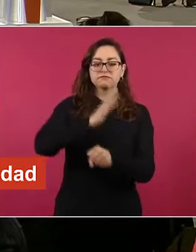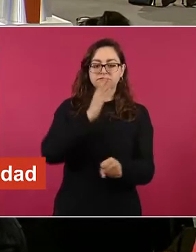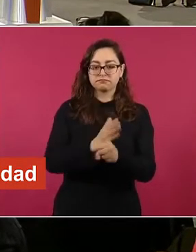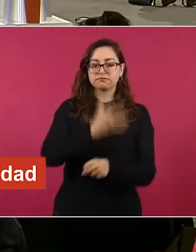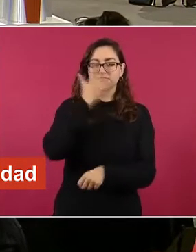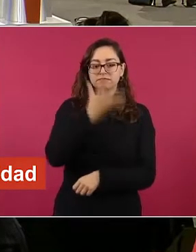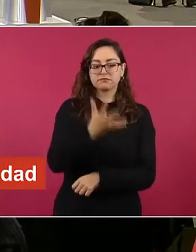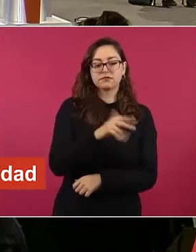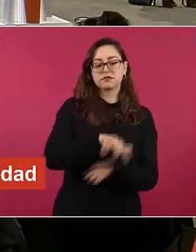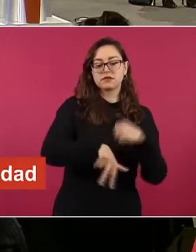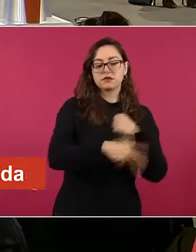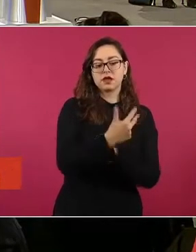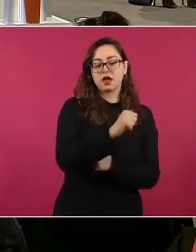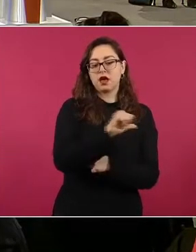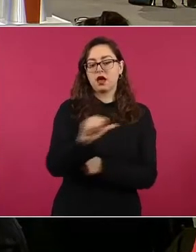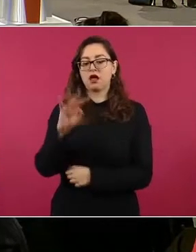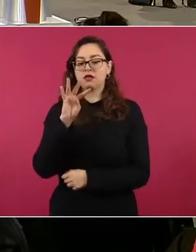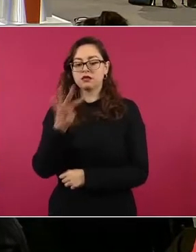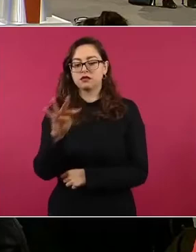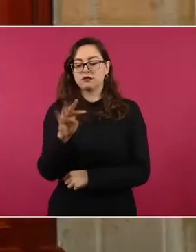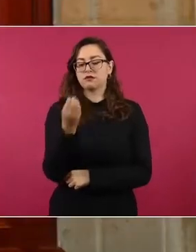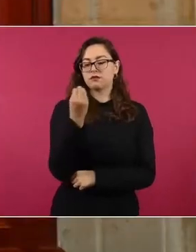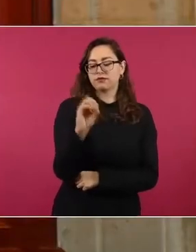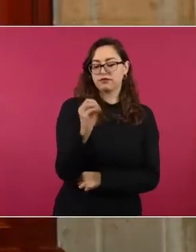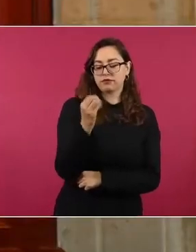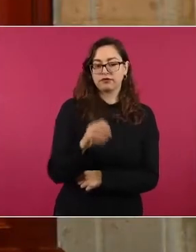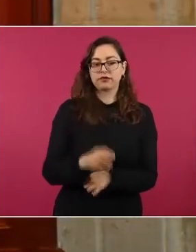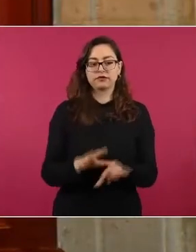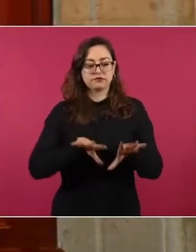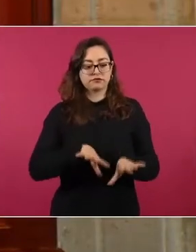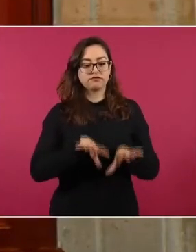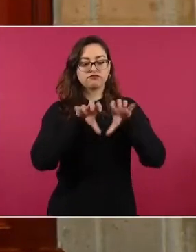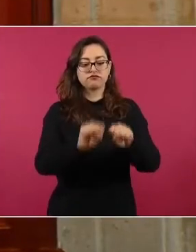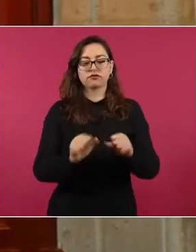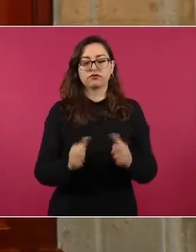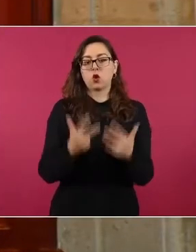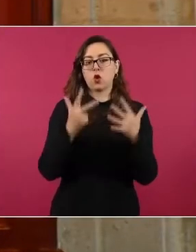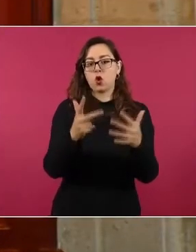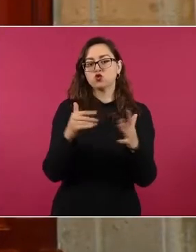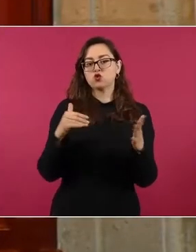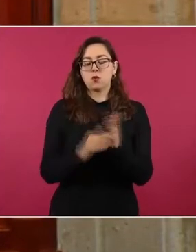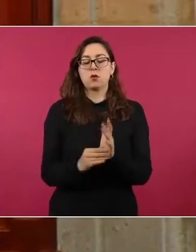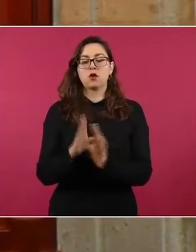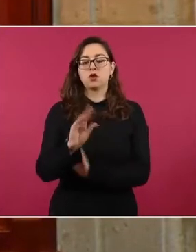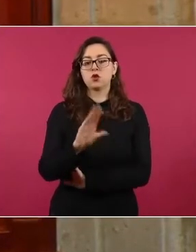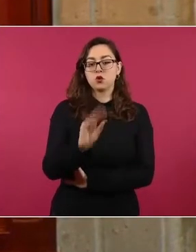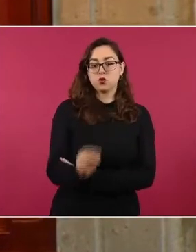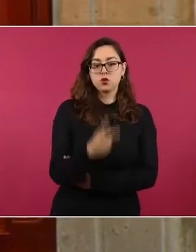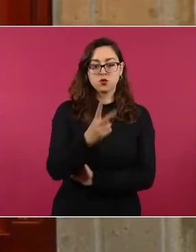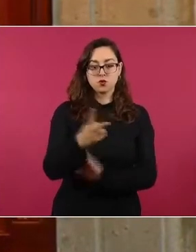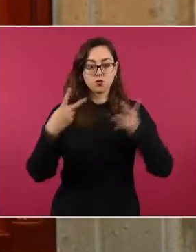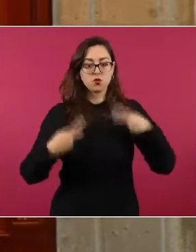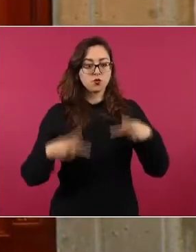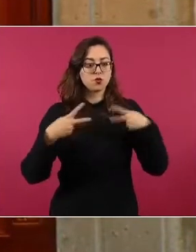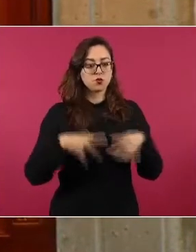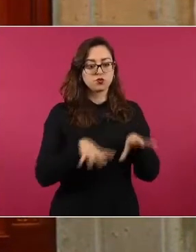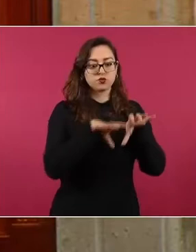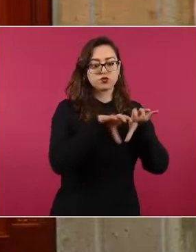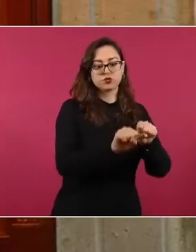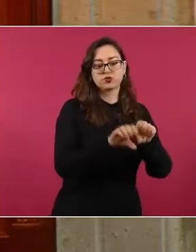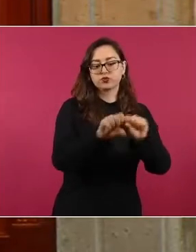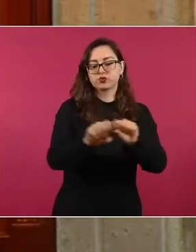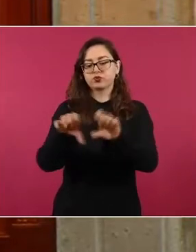19 de octubre se realizaron ocho mil 92 detenciones por todas las fuerzas de seguridad